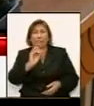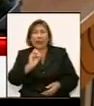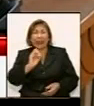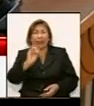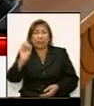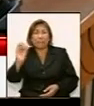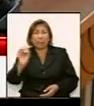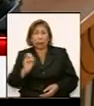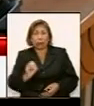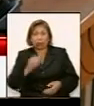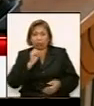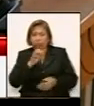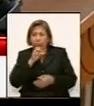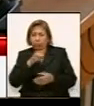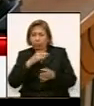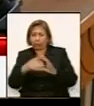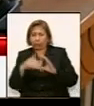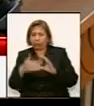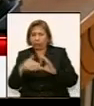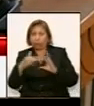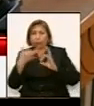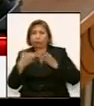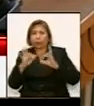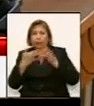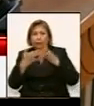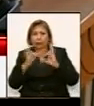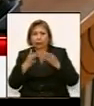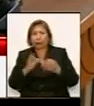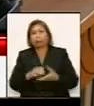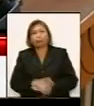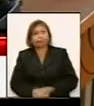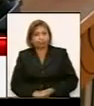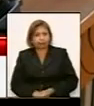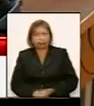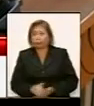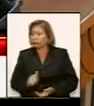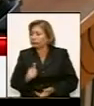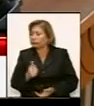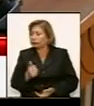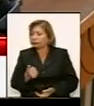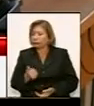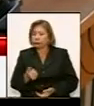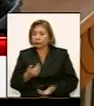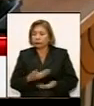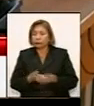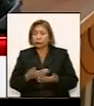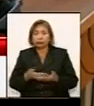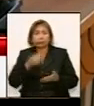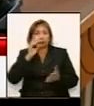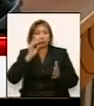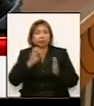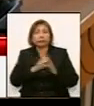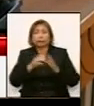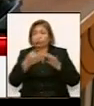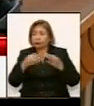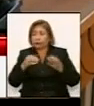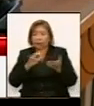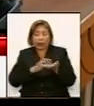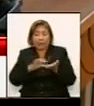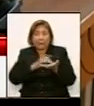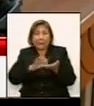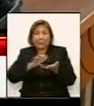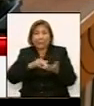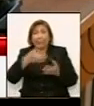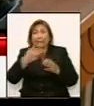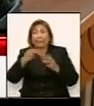de las agresiones se han dado, por ejemplo, por Facebook. Otras plataformas que surgieron son, por ejemplo, plataformas de mensajería instantánea